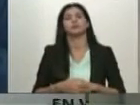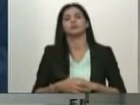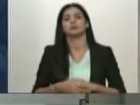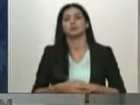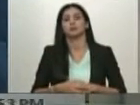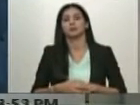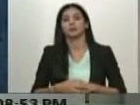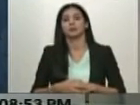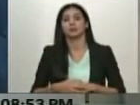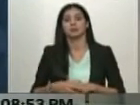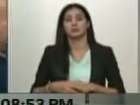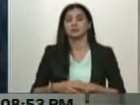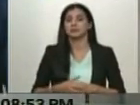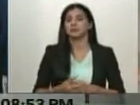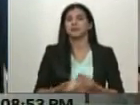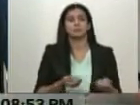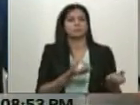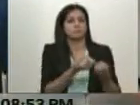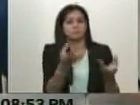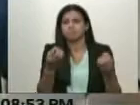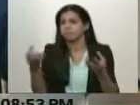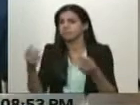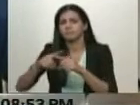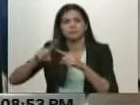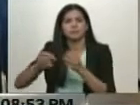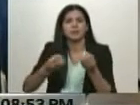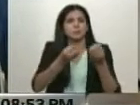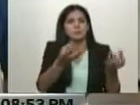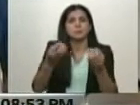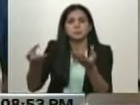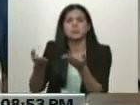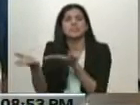mercado nacional de esta diversidad tan hermosa que tenemos,